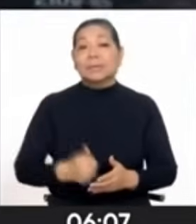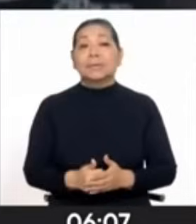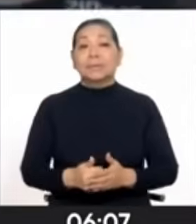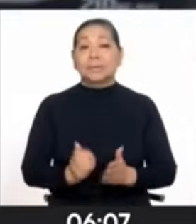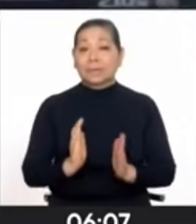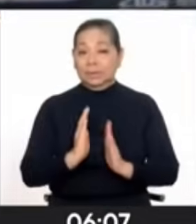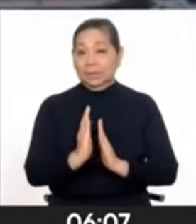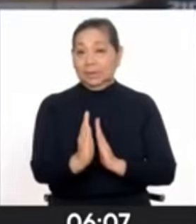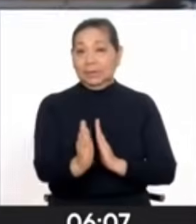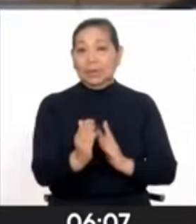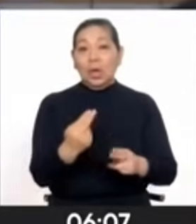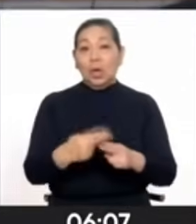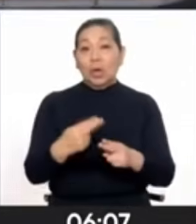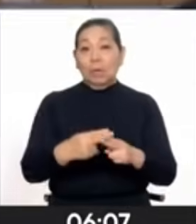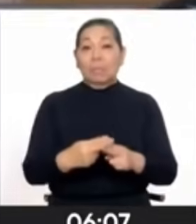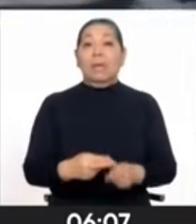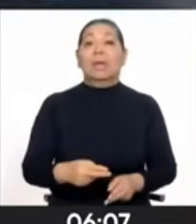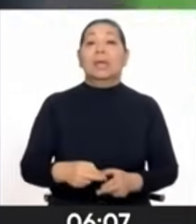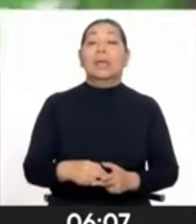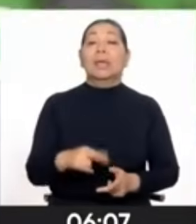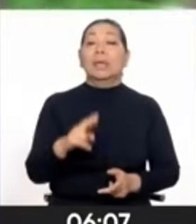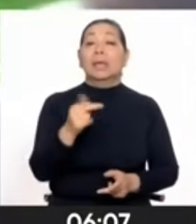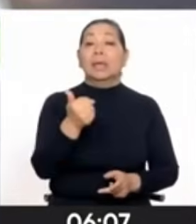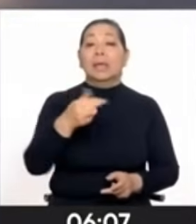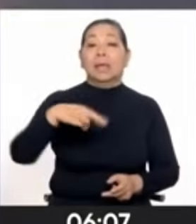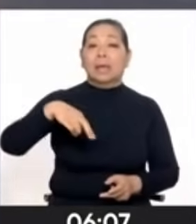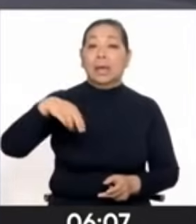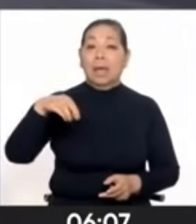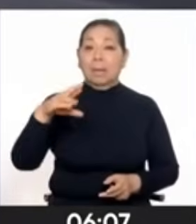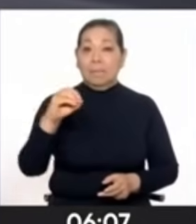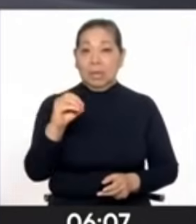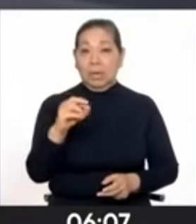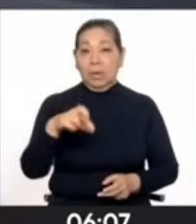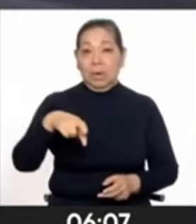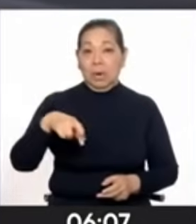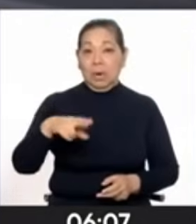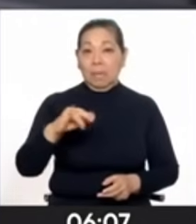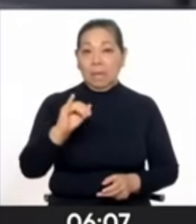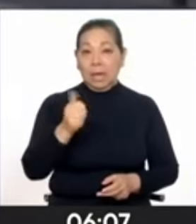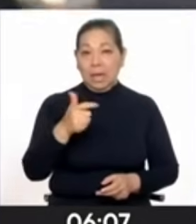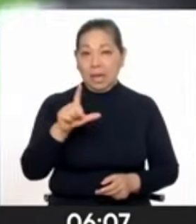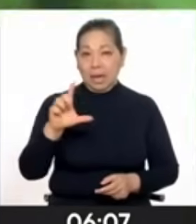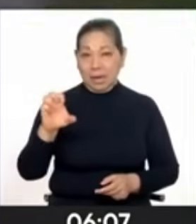Ramiro Prialé, ¿verdad? Esta es la Ramiro Prialé y este carril era ocupado por